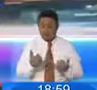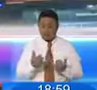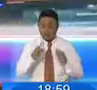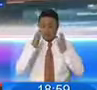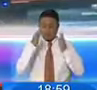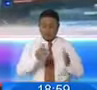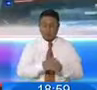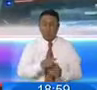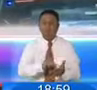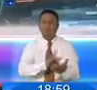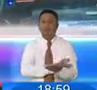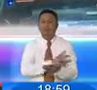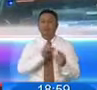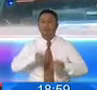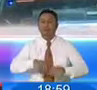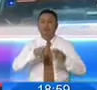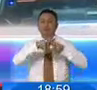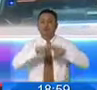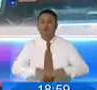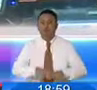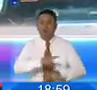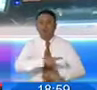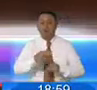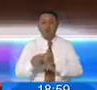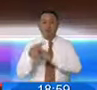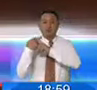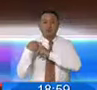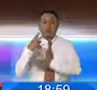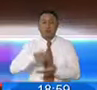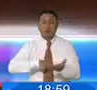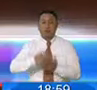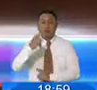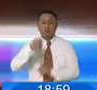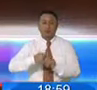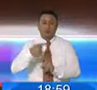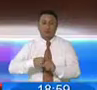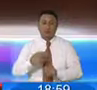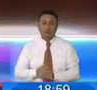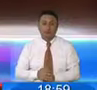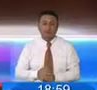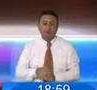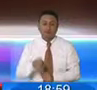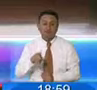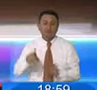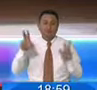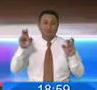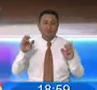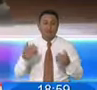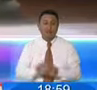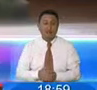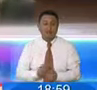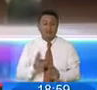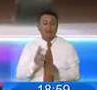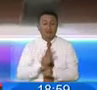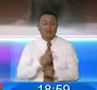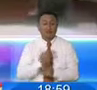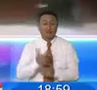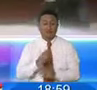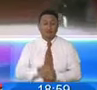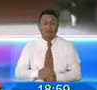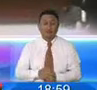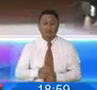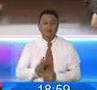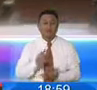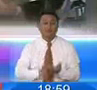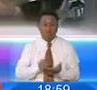El proyecto contempla además revisar la corresponsabilidad en el pago de las pensiones. Este es un tema delicado, aseguran, que hay que analizarlo